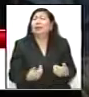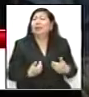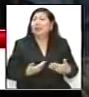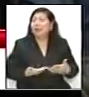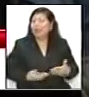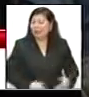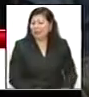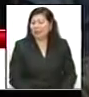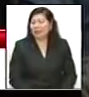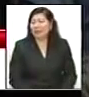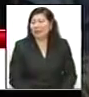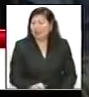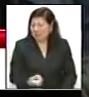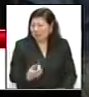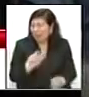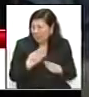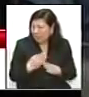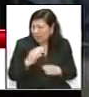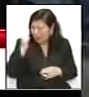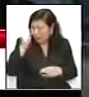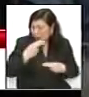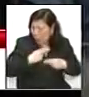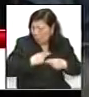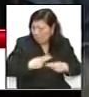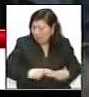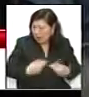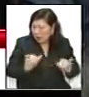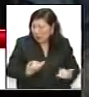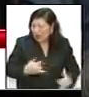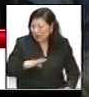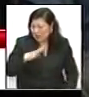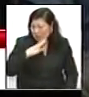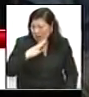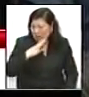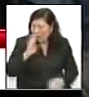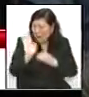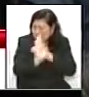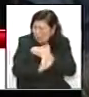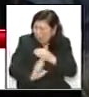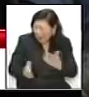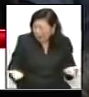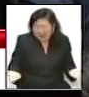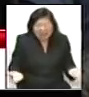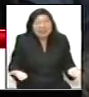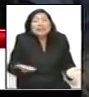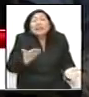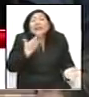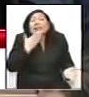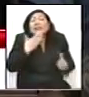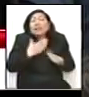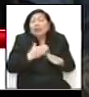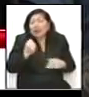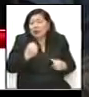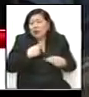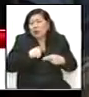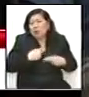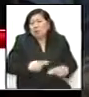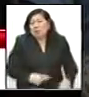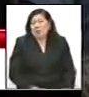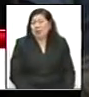cesárea. ¿Esos son la defensa de los derechos humanos que ahora se autoprotegen? ¿De quién defienden los derechos